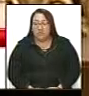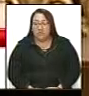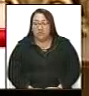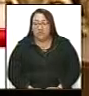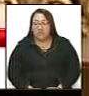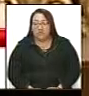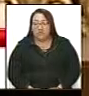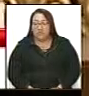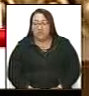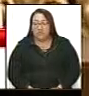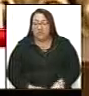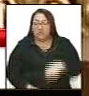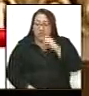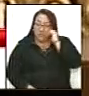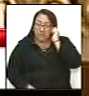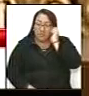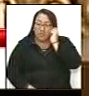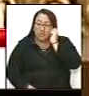Informes.